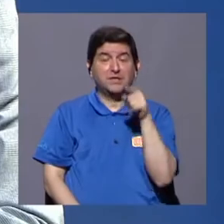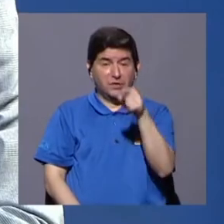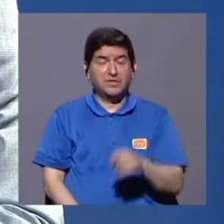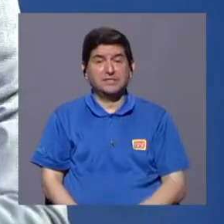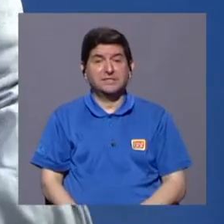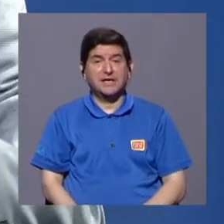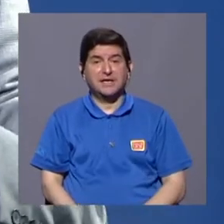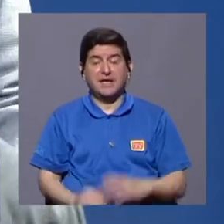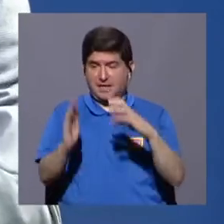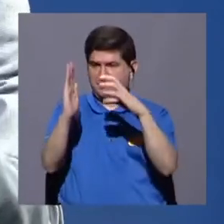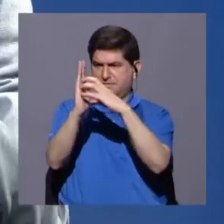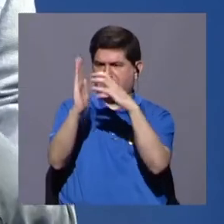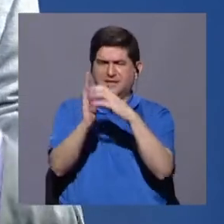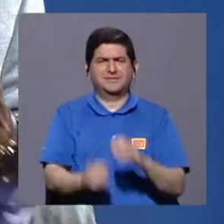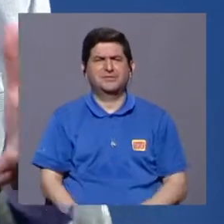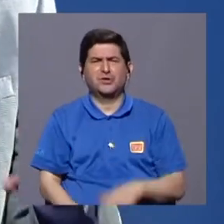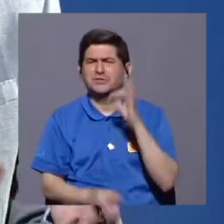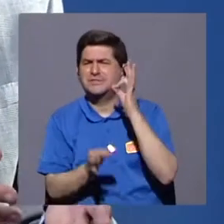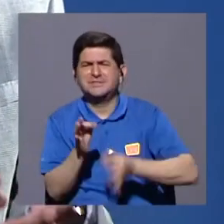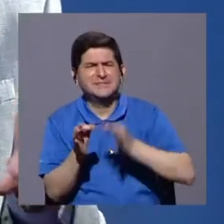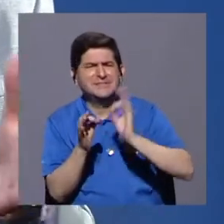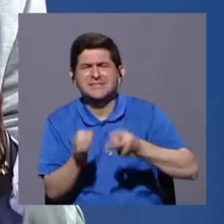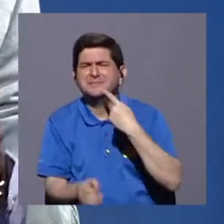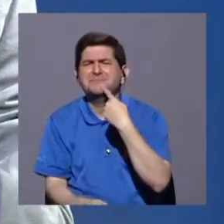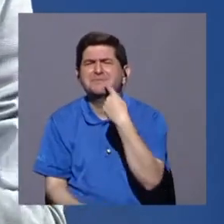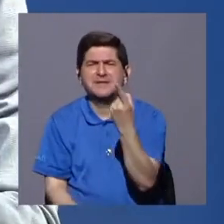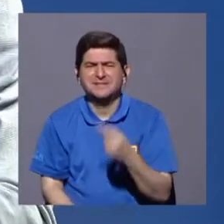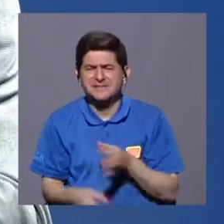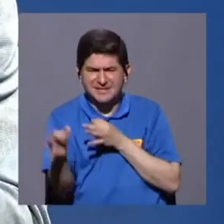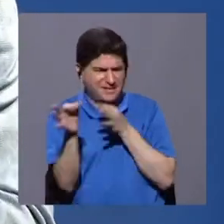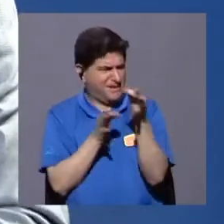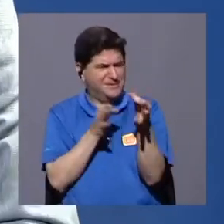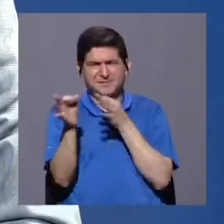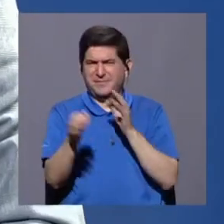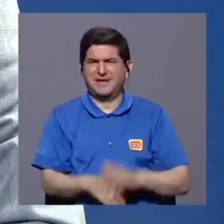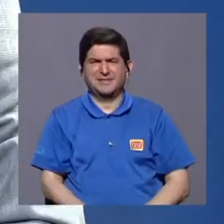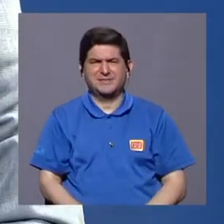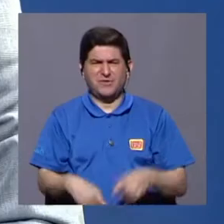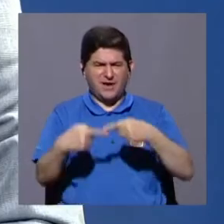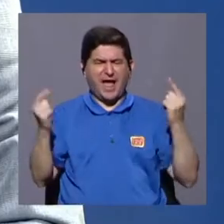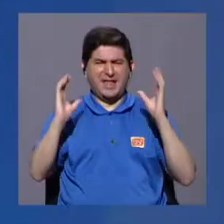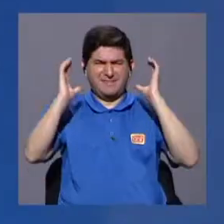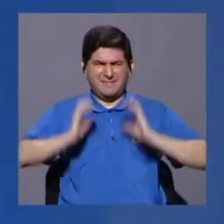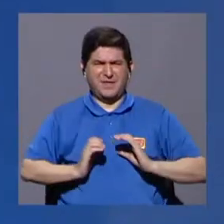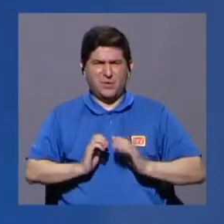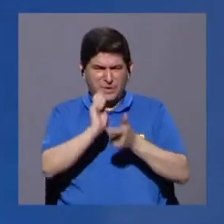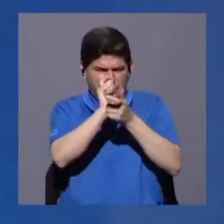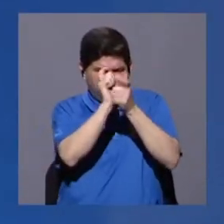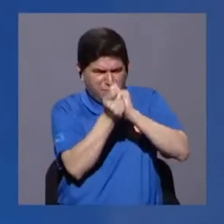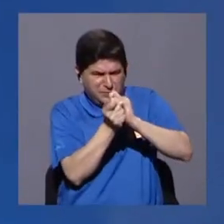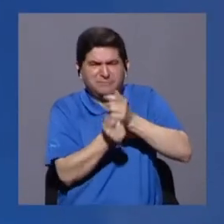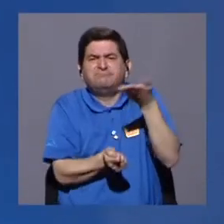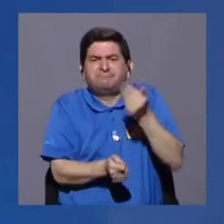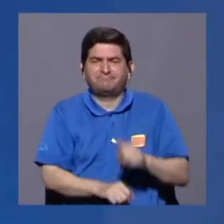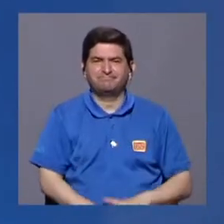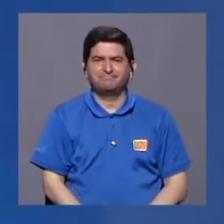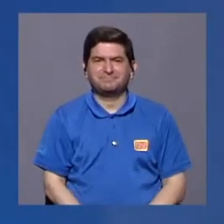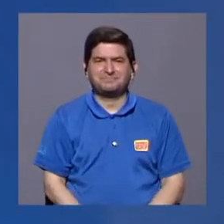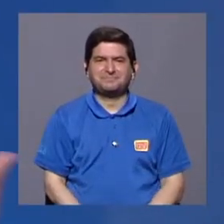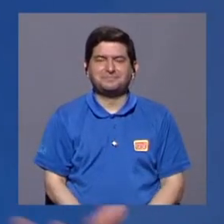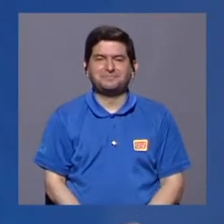artículo como en término muy sencillo nosotros podemos explicar qué es un anticuerpo recombinante si el